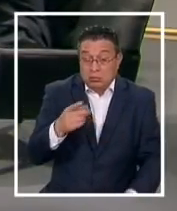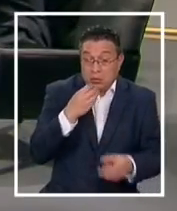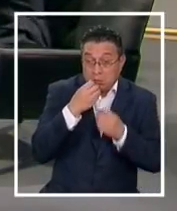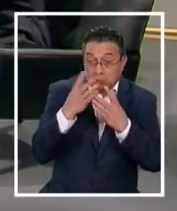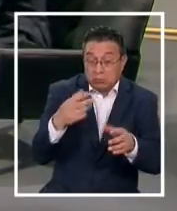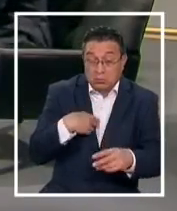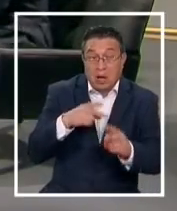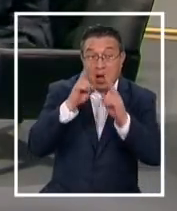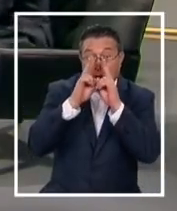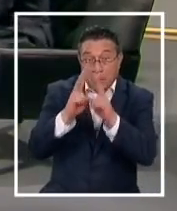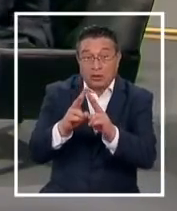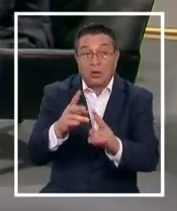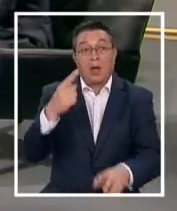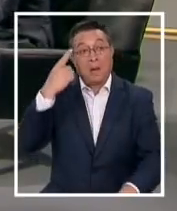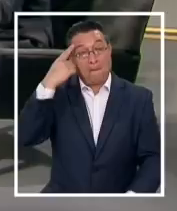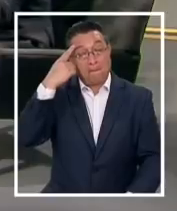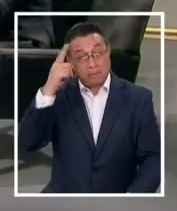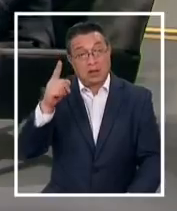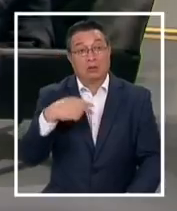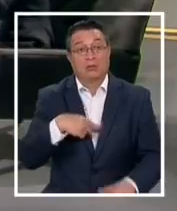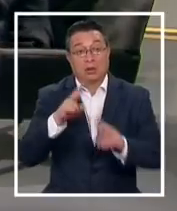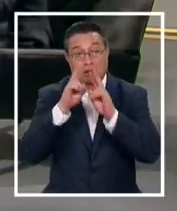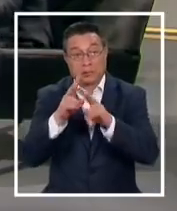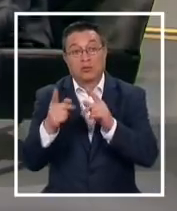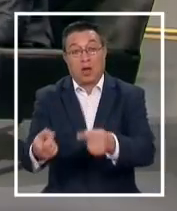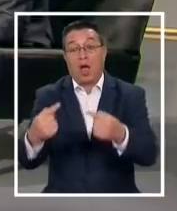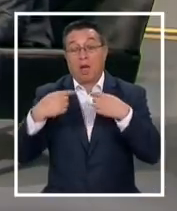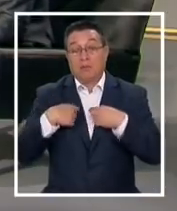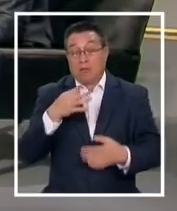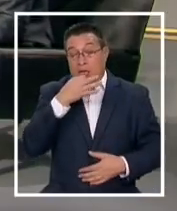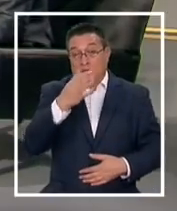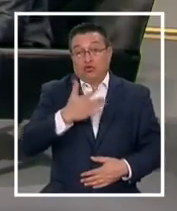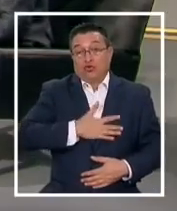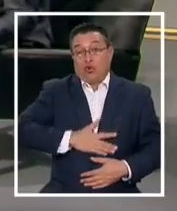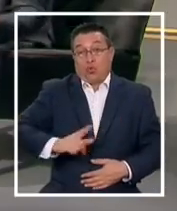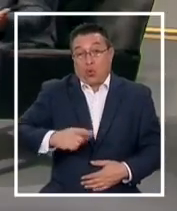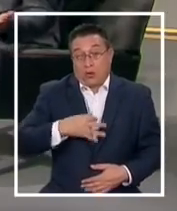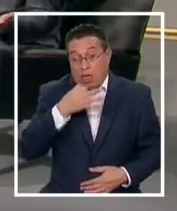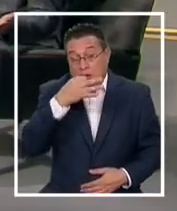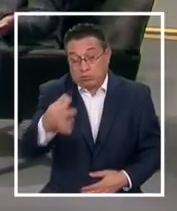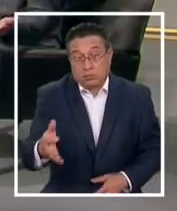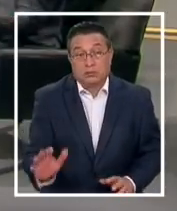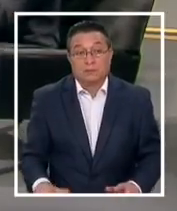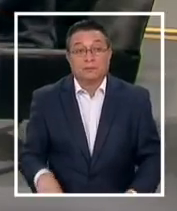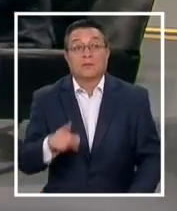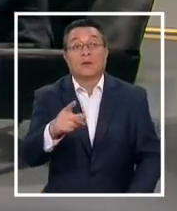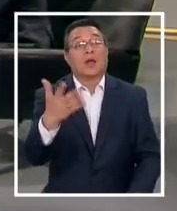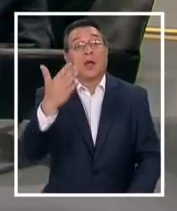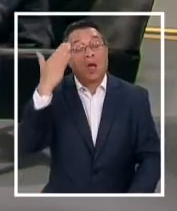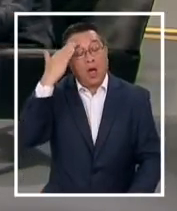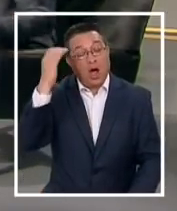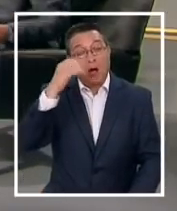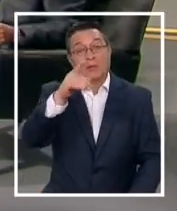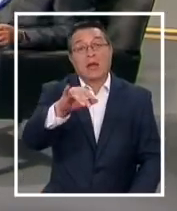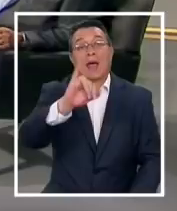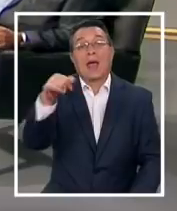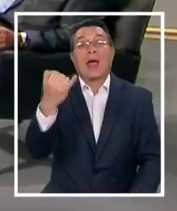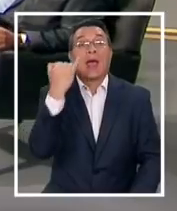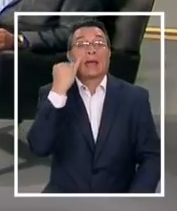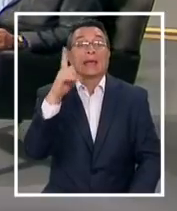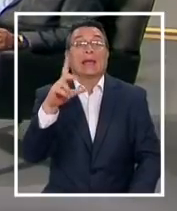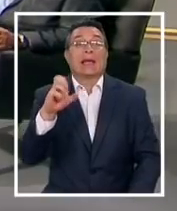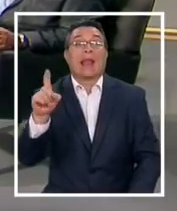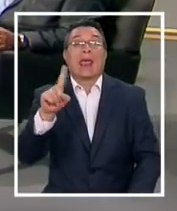expresión. Pues también respétenme a mí. Natalia González, ¿qué opina sobre Pamela Giles? Ese es mi punto. Francisco. A